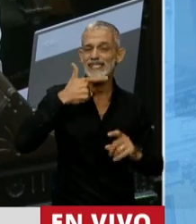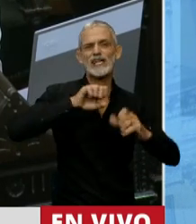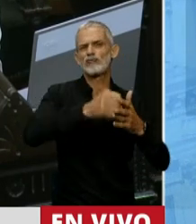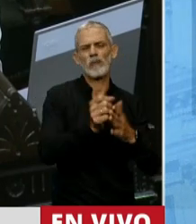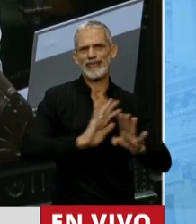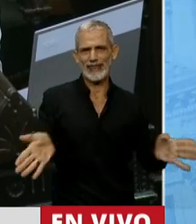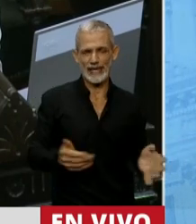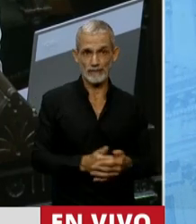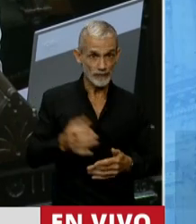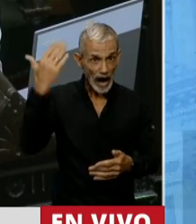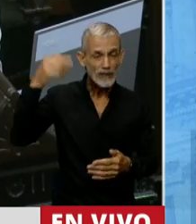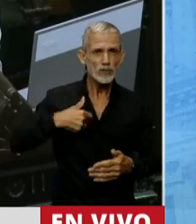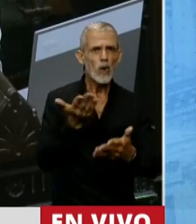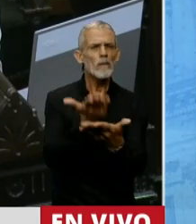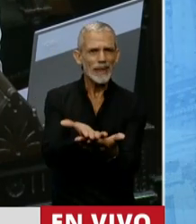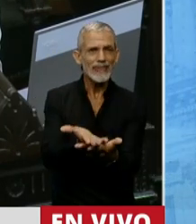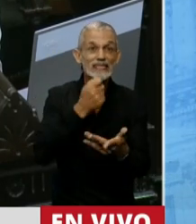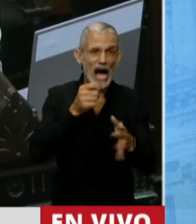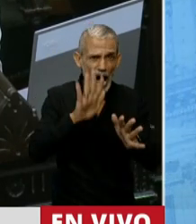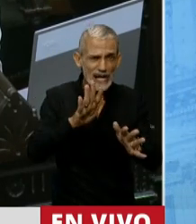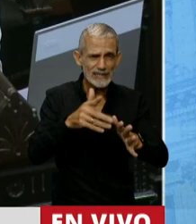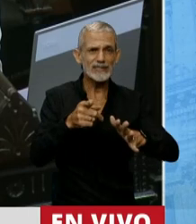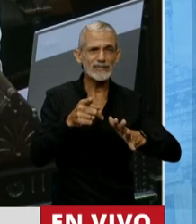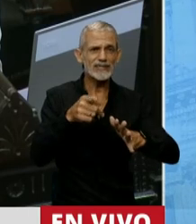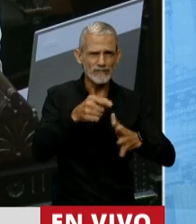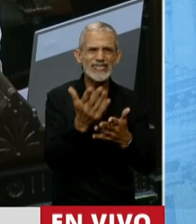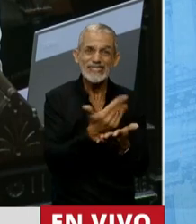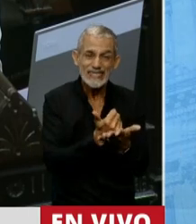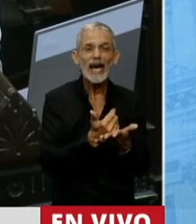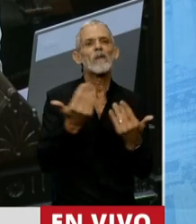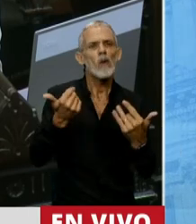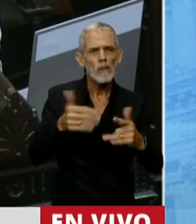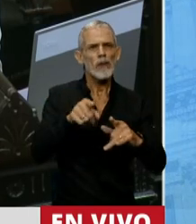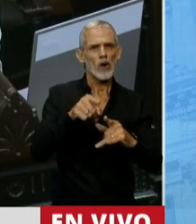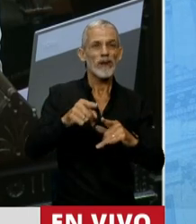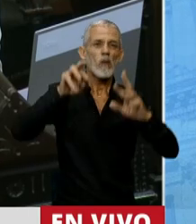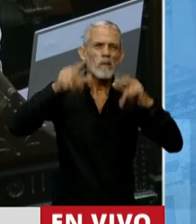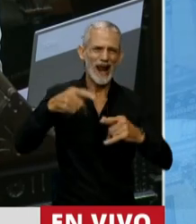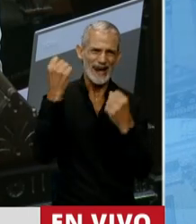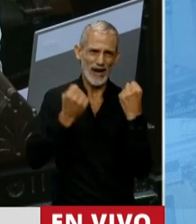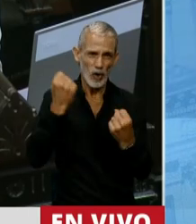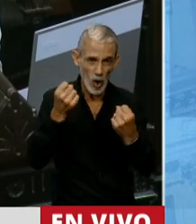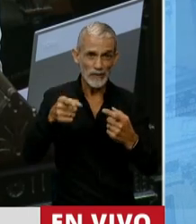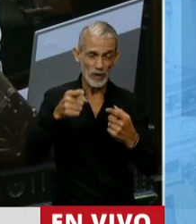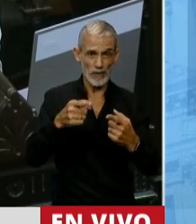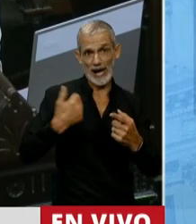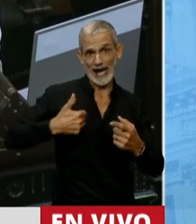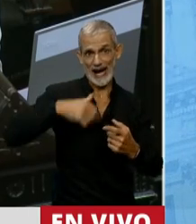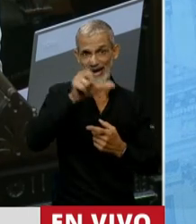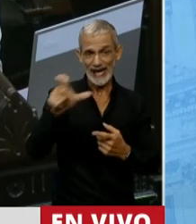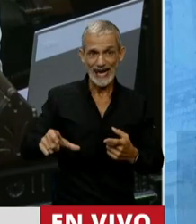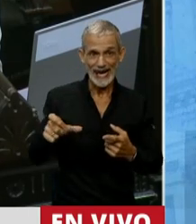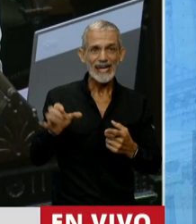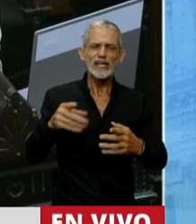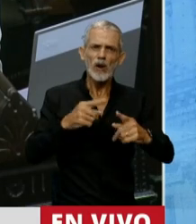pedí que al menos si se hacía ese sacrificio, los jubilados se pusieran en el altar de un plan económico que sacara a los argentinos de